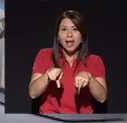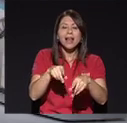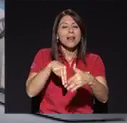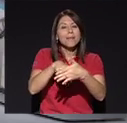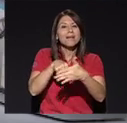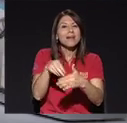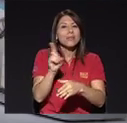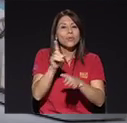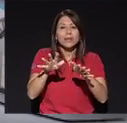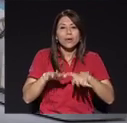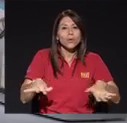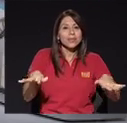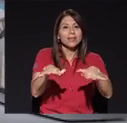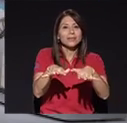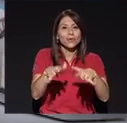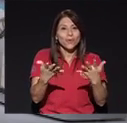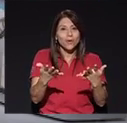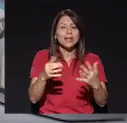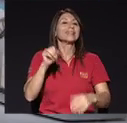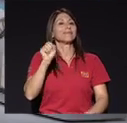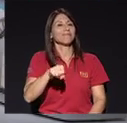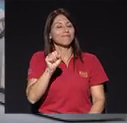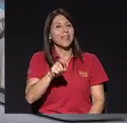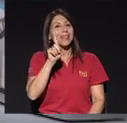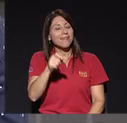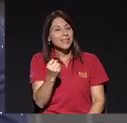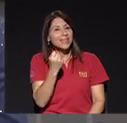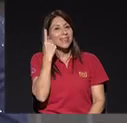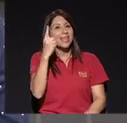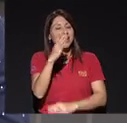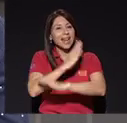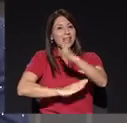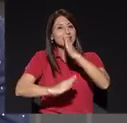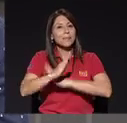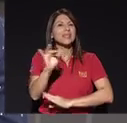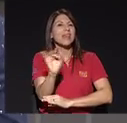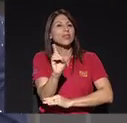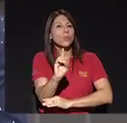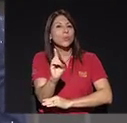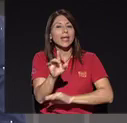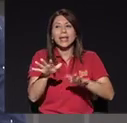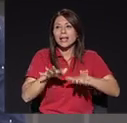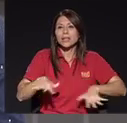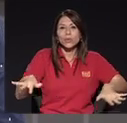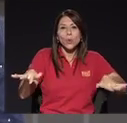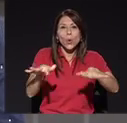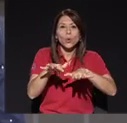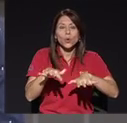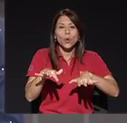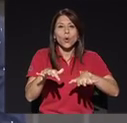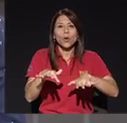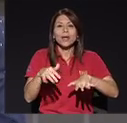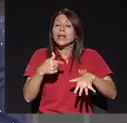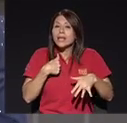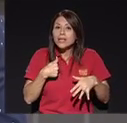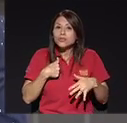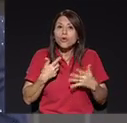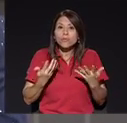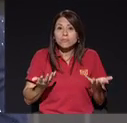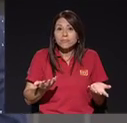Es entender en todo momento de que la discapacidad está en el entorno y que yo soy un promotor de